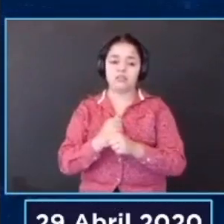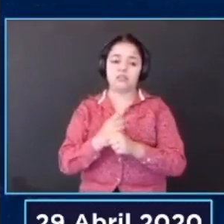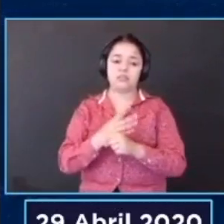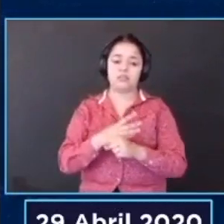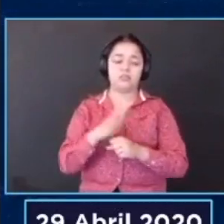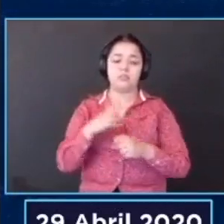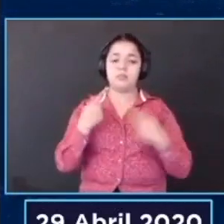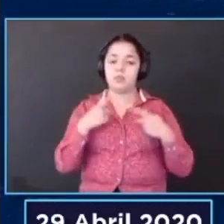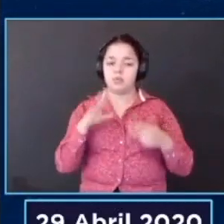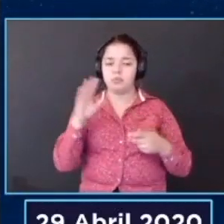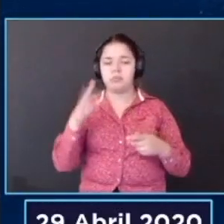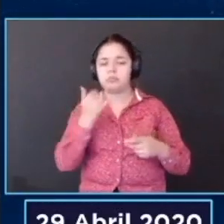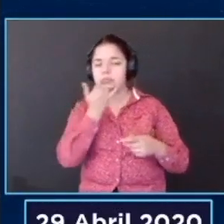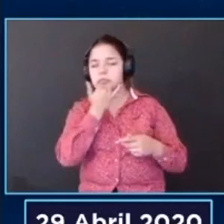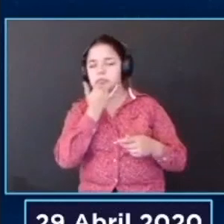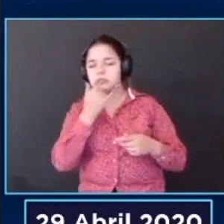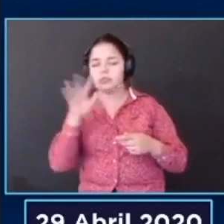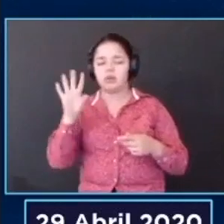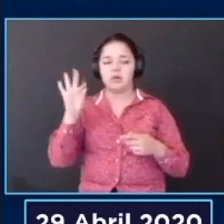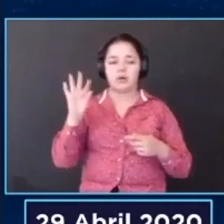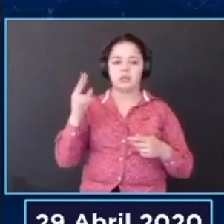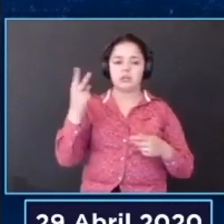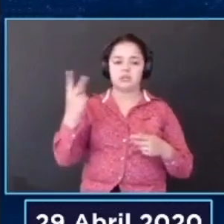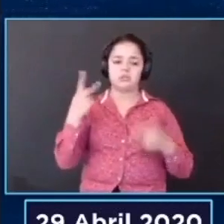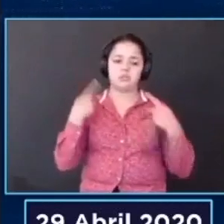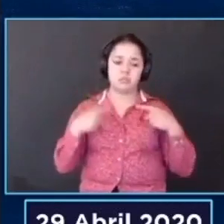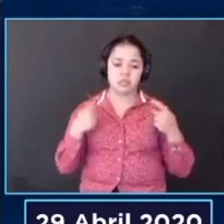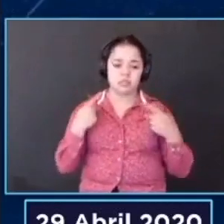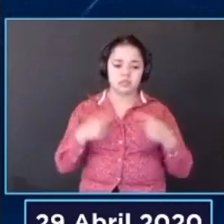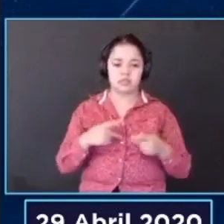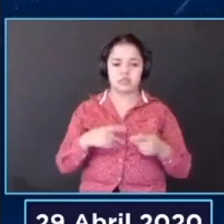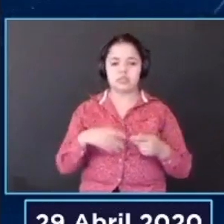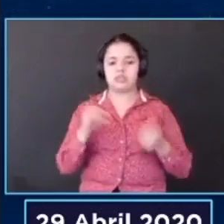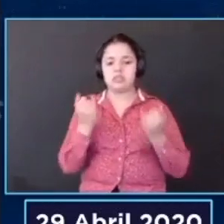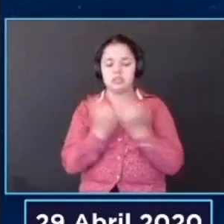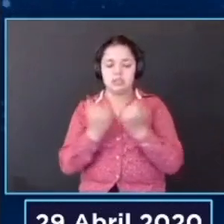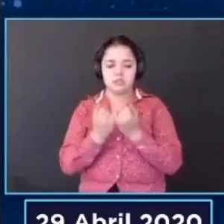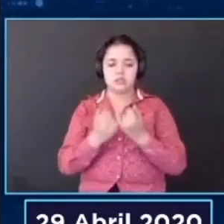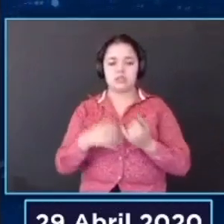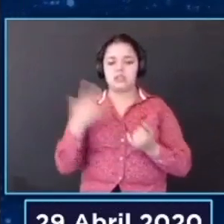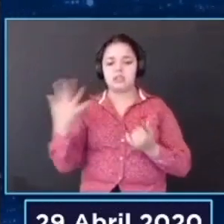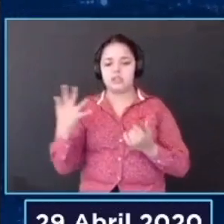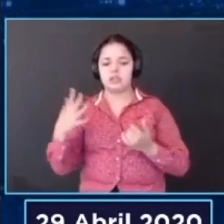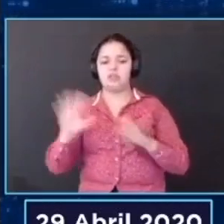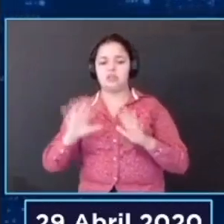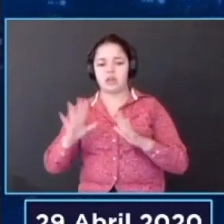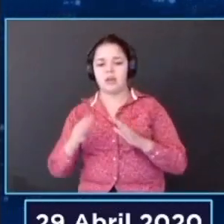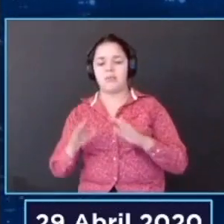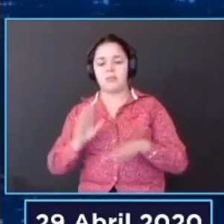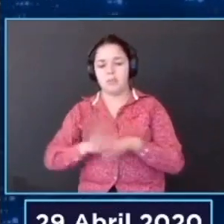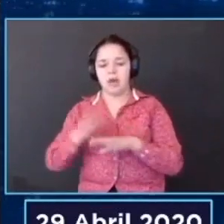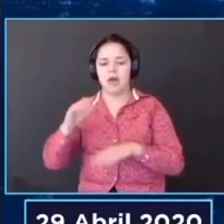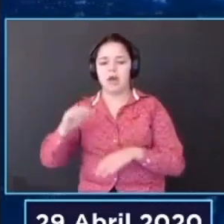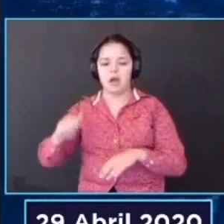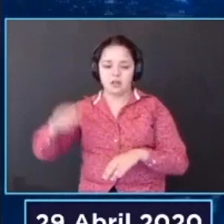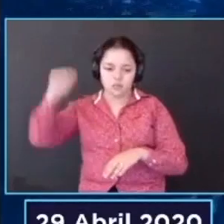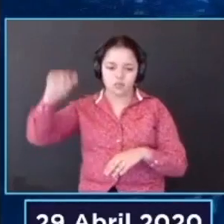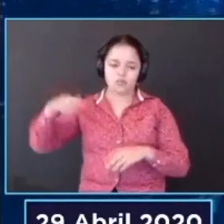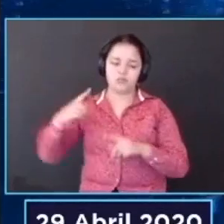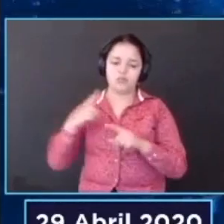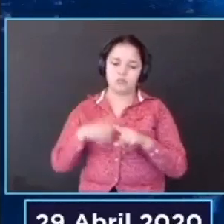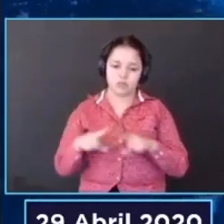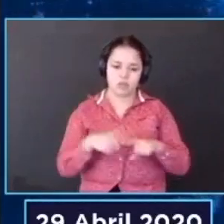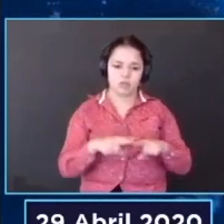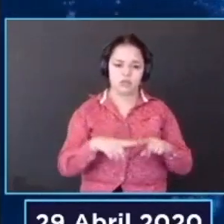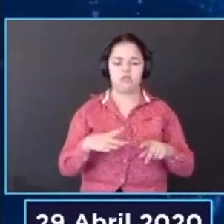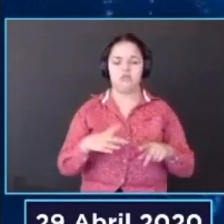5 casos de 65 a 69 años, 5 casos también de 70 a 74, 2 casos de 75 a 79